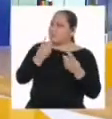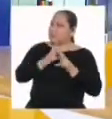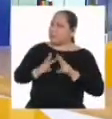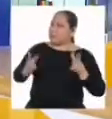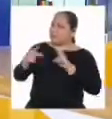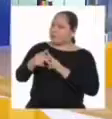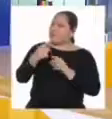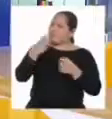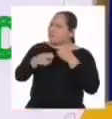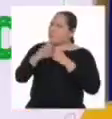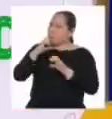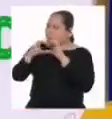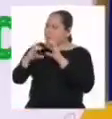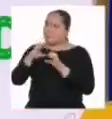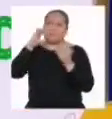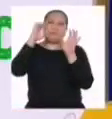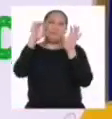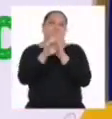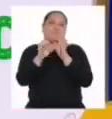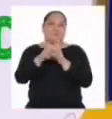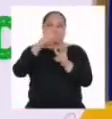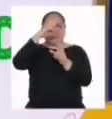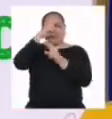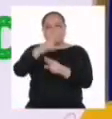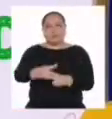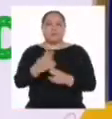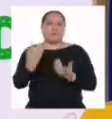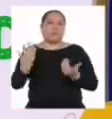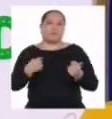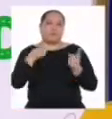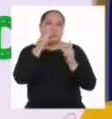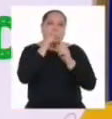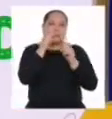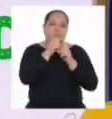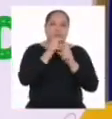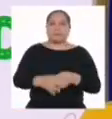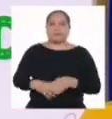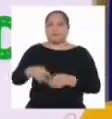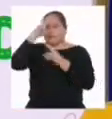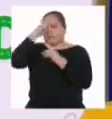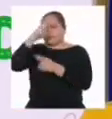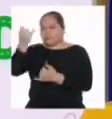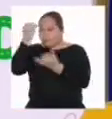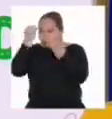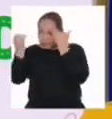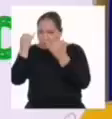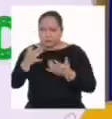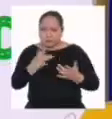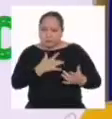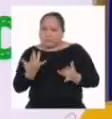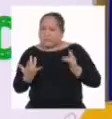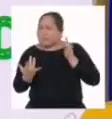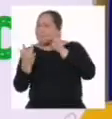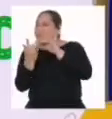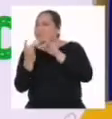y comunicación. Por ejemplo, el cumplimiento de la palabra, el respeto por las creencias, la